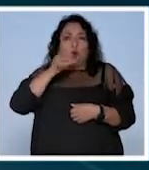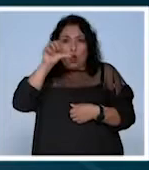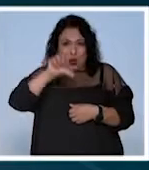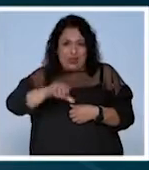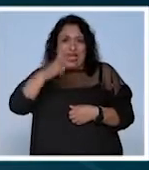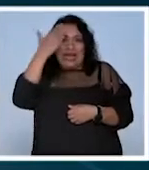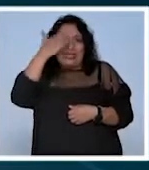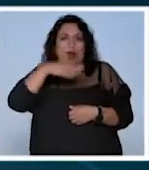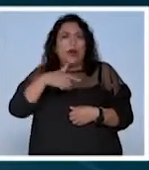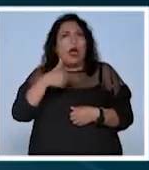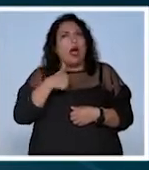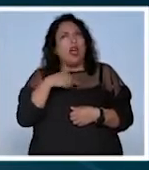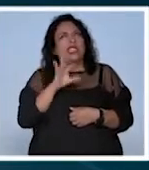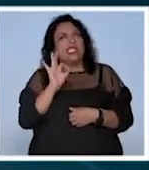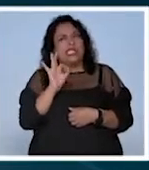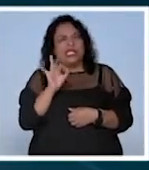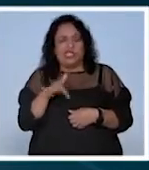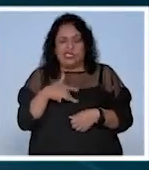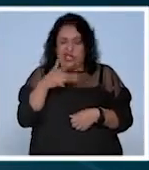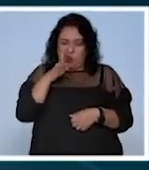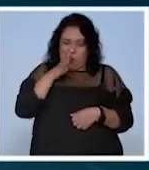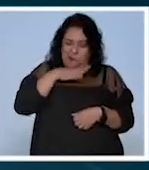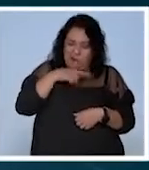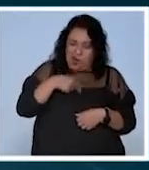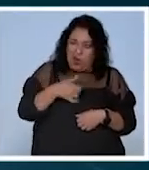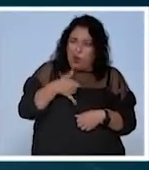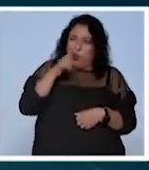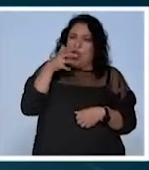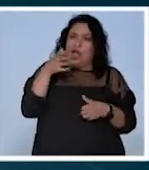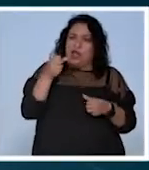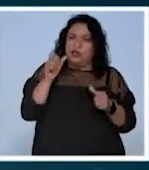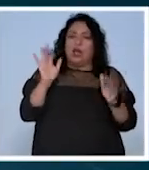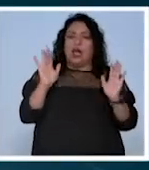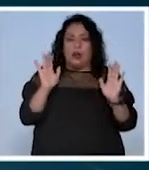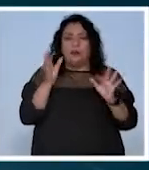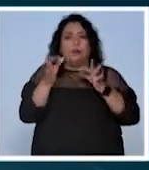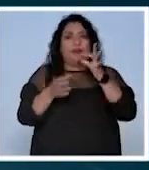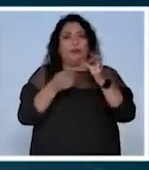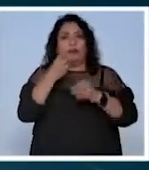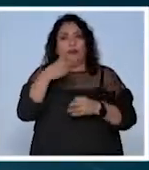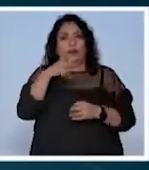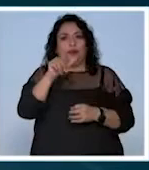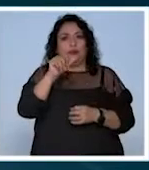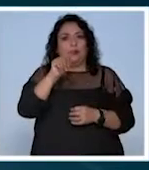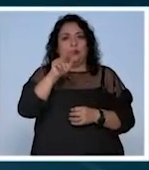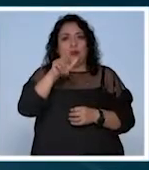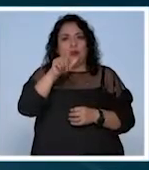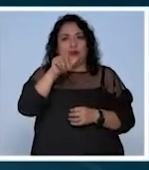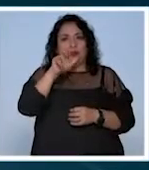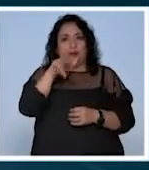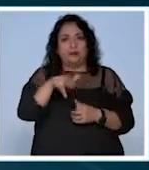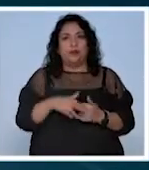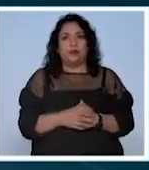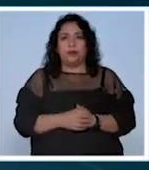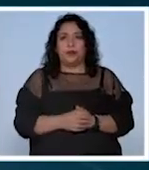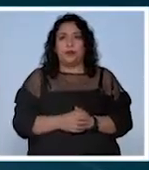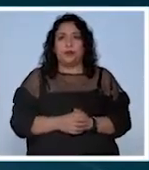sabe por qué puede padecer malestares cuando la bebe. Para Noticias 22, Katia León Monterrubio.